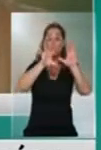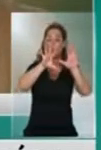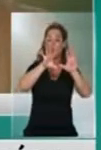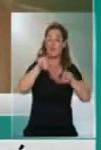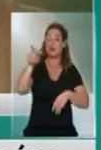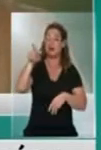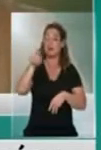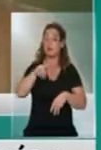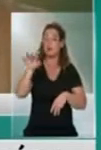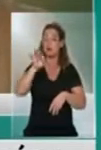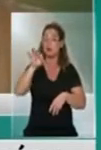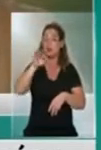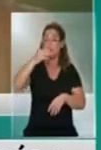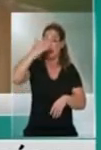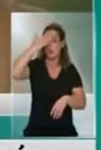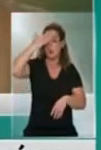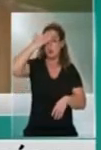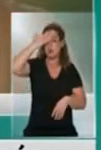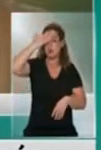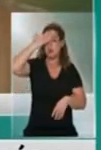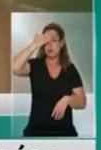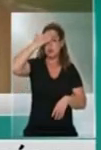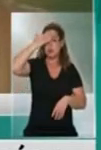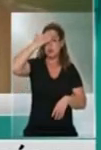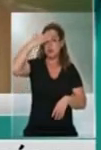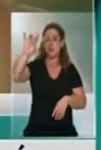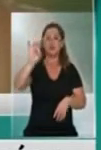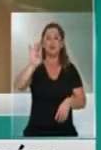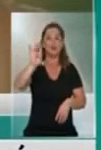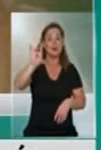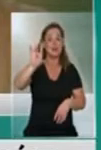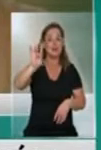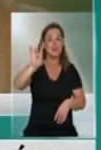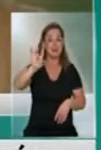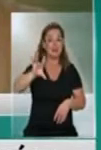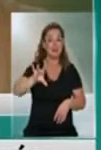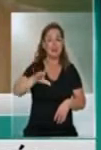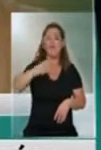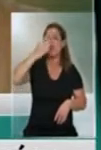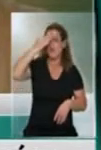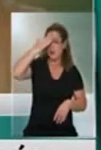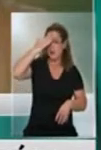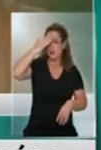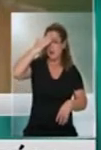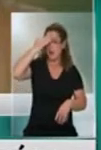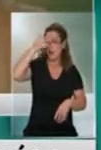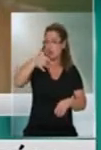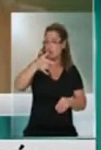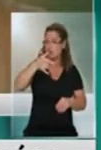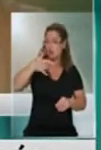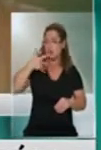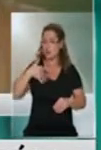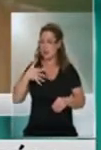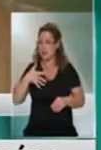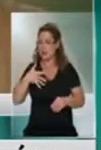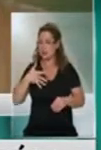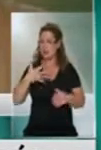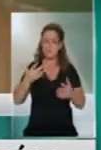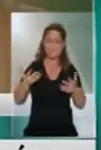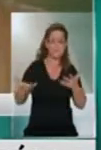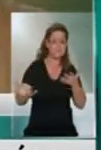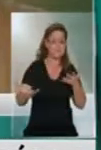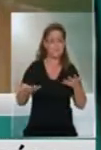solamente presenta fiebre. ¿Debería dejar de ser la fiebre un síntoma primordial para descartar algunos